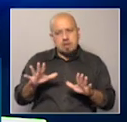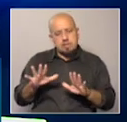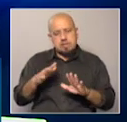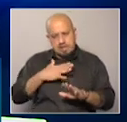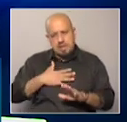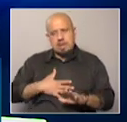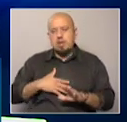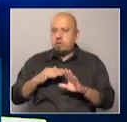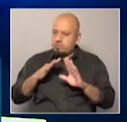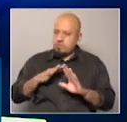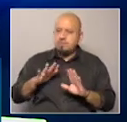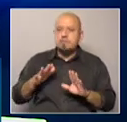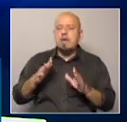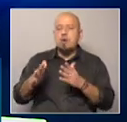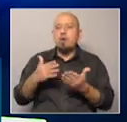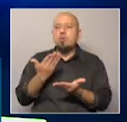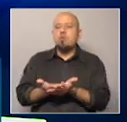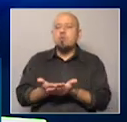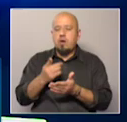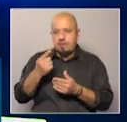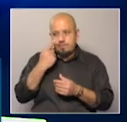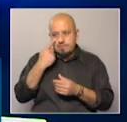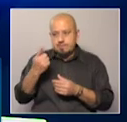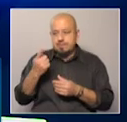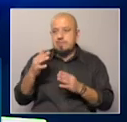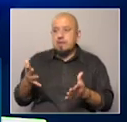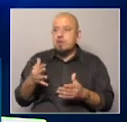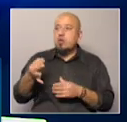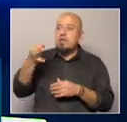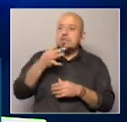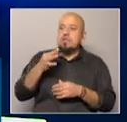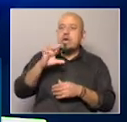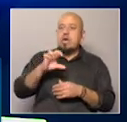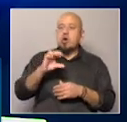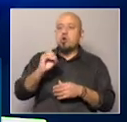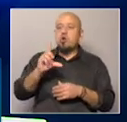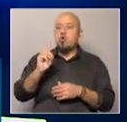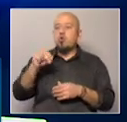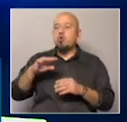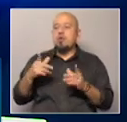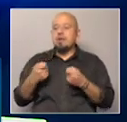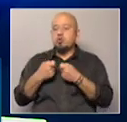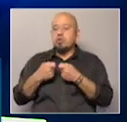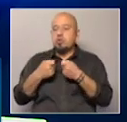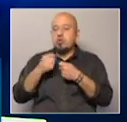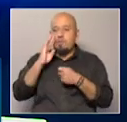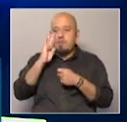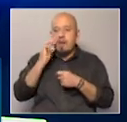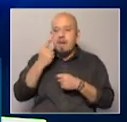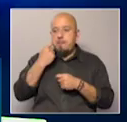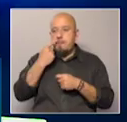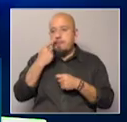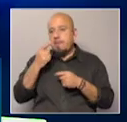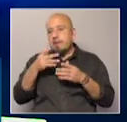a la gente esto, pero les propongo ir escuchando lo que nos decía Aurora Riolón, que es de APAU, de la Asociación de Padres Adoptantes, porque ella